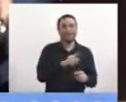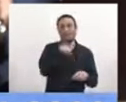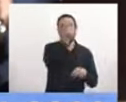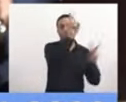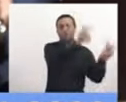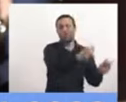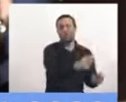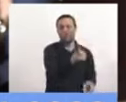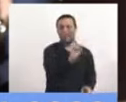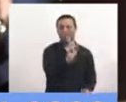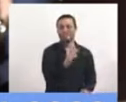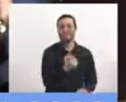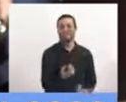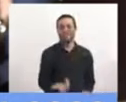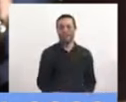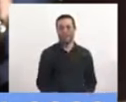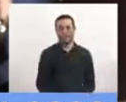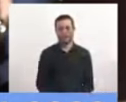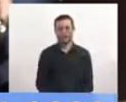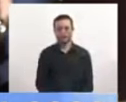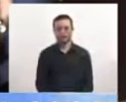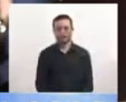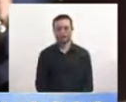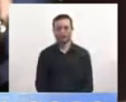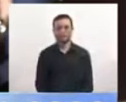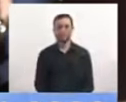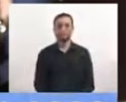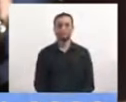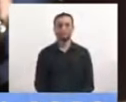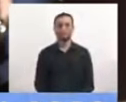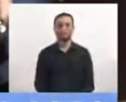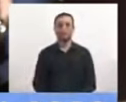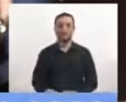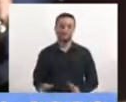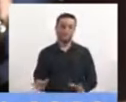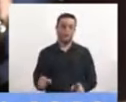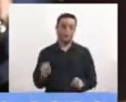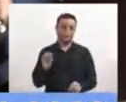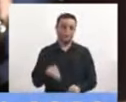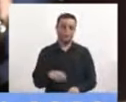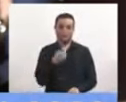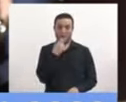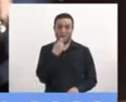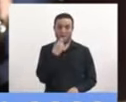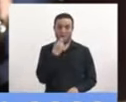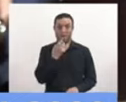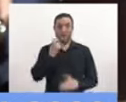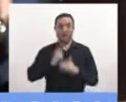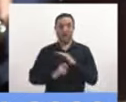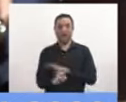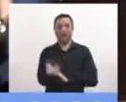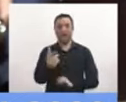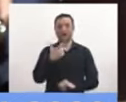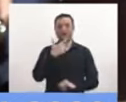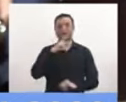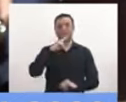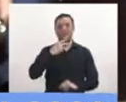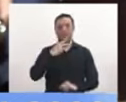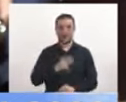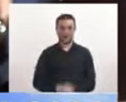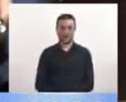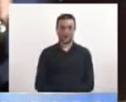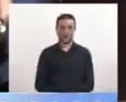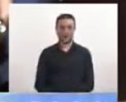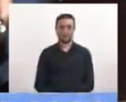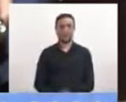malas prioridades en la investigación y desarrollo en la Argentina. Ni que hablar del Ara San Juan. No es solamente el Ara San Juan,